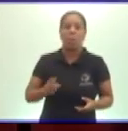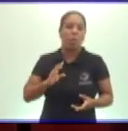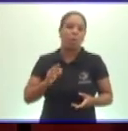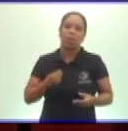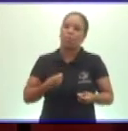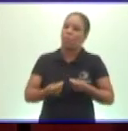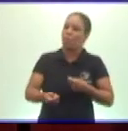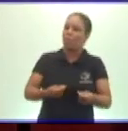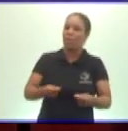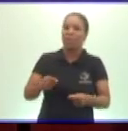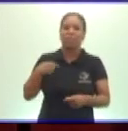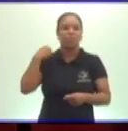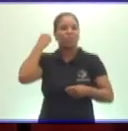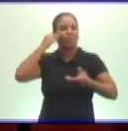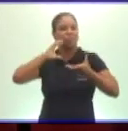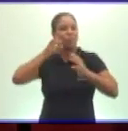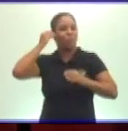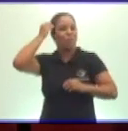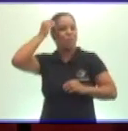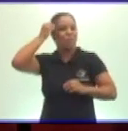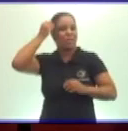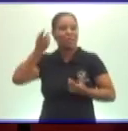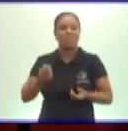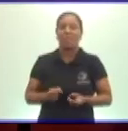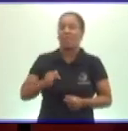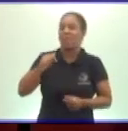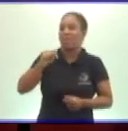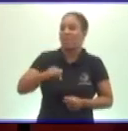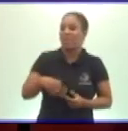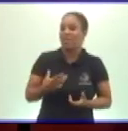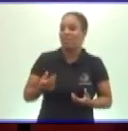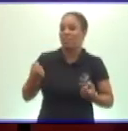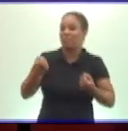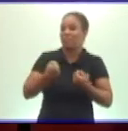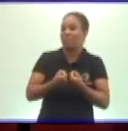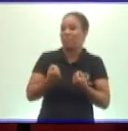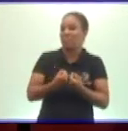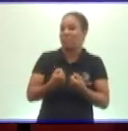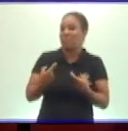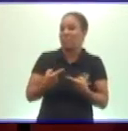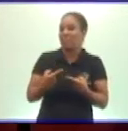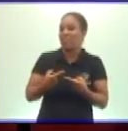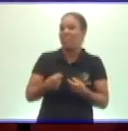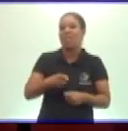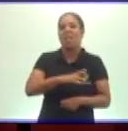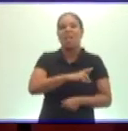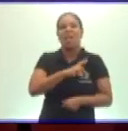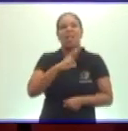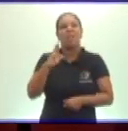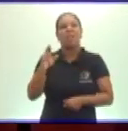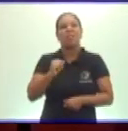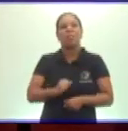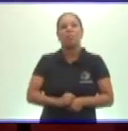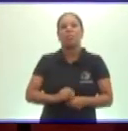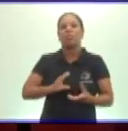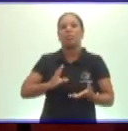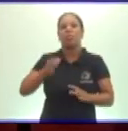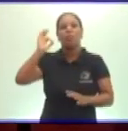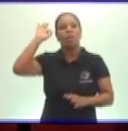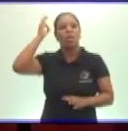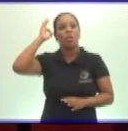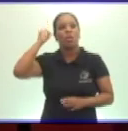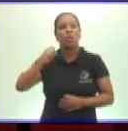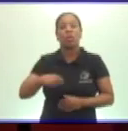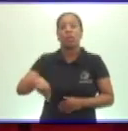Y hay quienes evidentemente de manera frontal se enfrentan a la revolución de manera lógica. Si